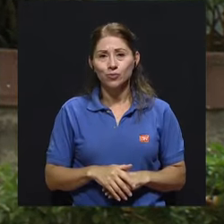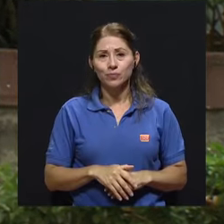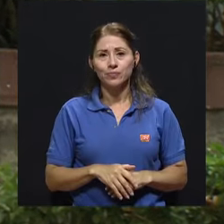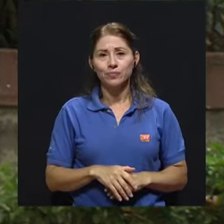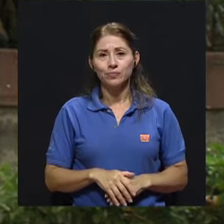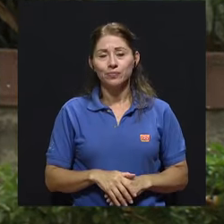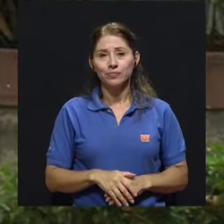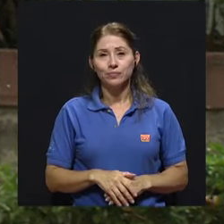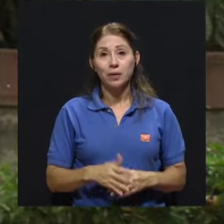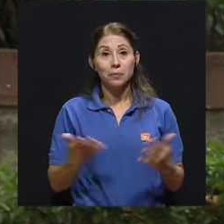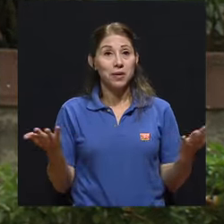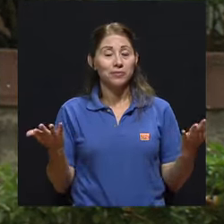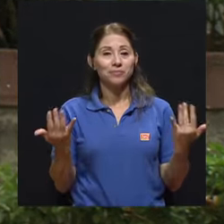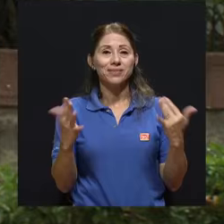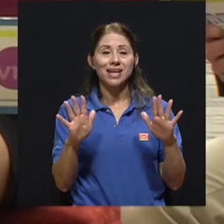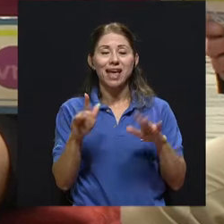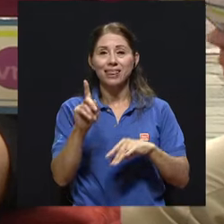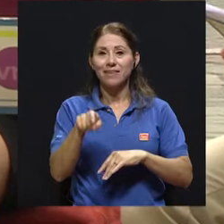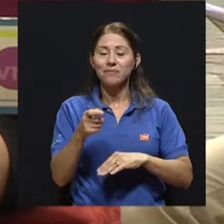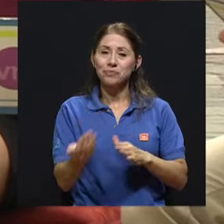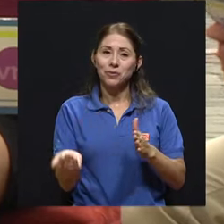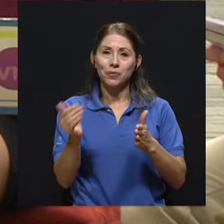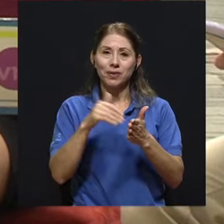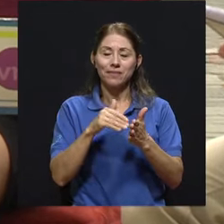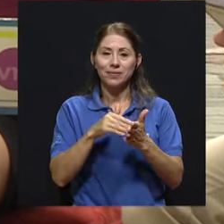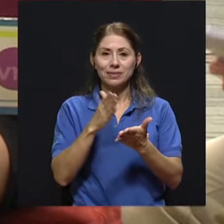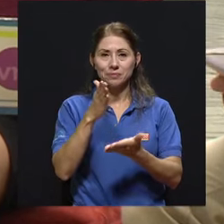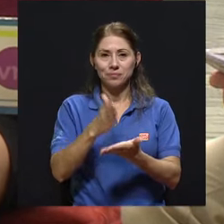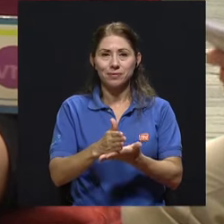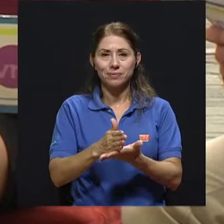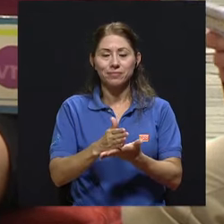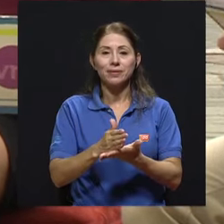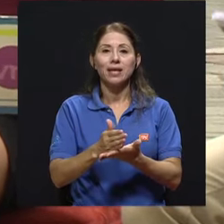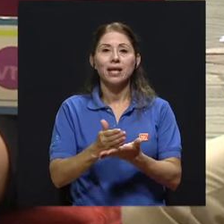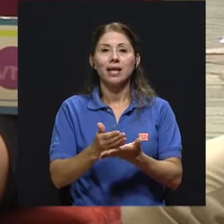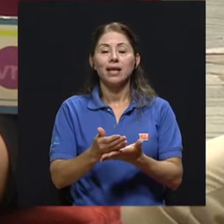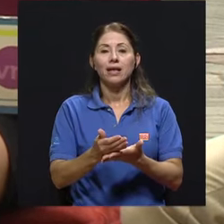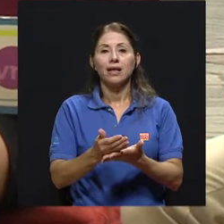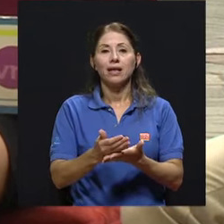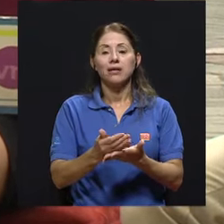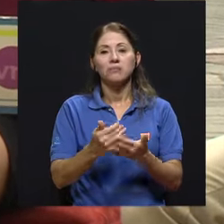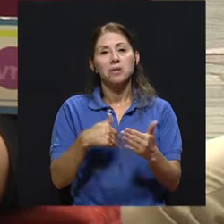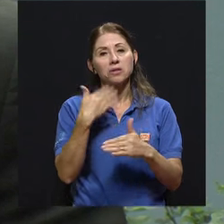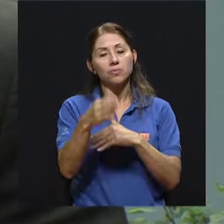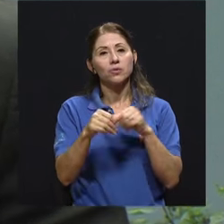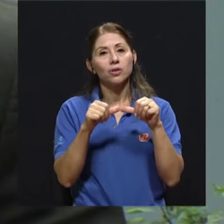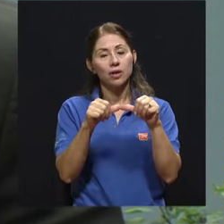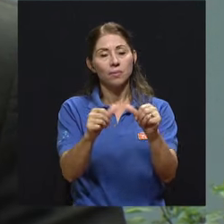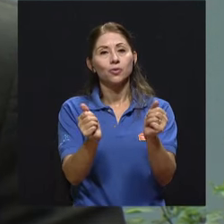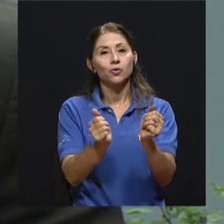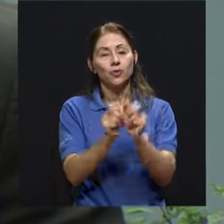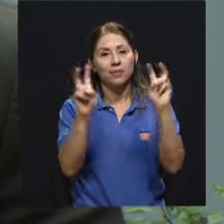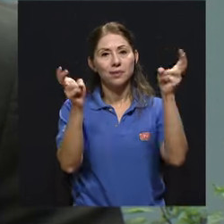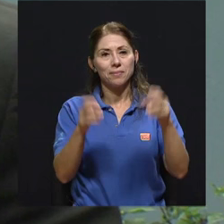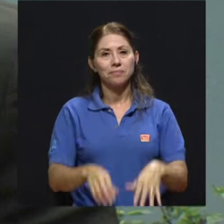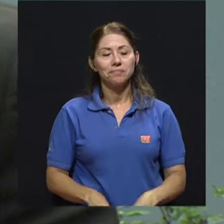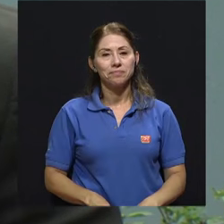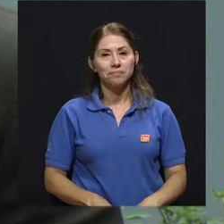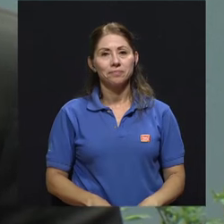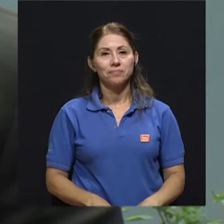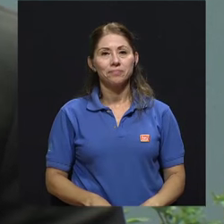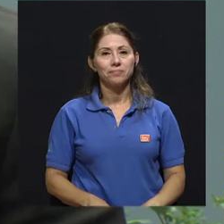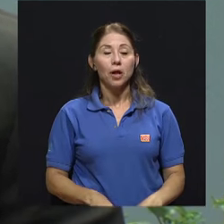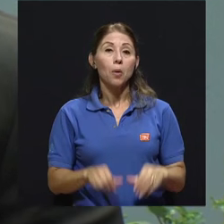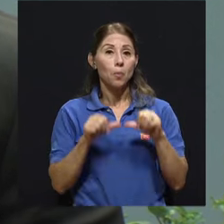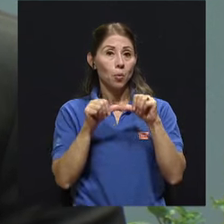ellos. Bueno, ya es hora de ir a una segunda pausa en este momento para retornar con nuestro tema